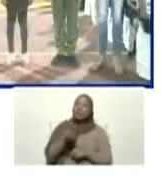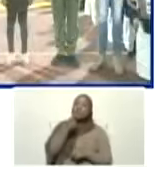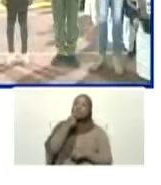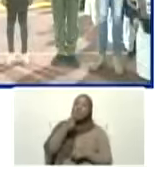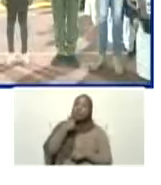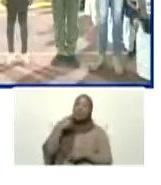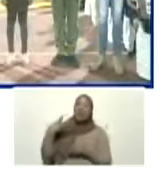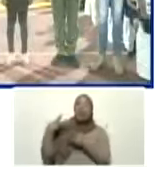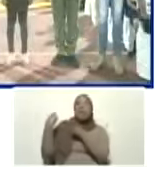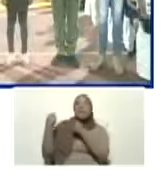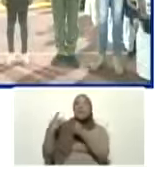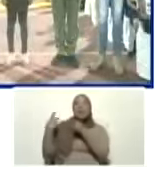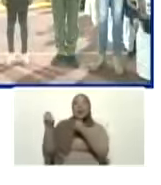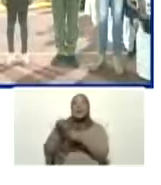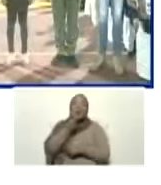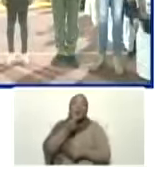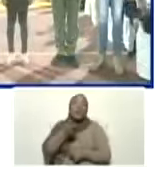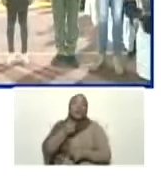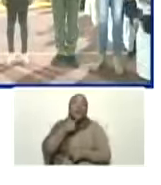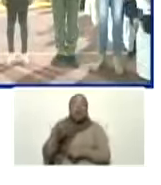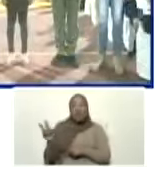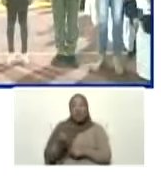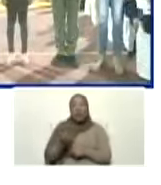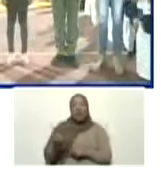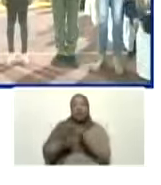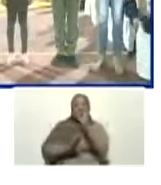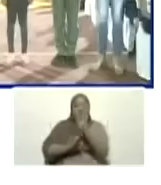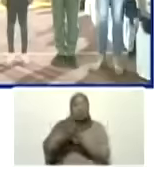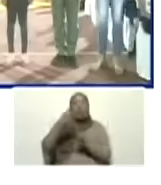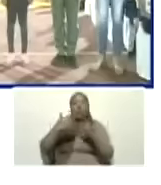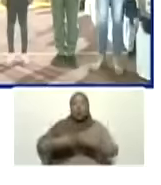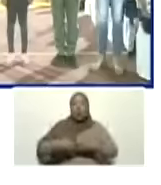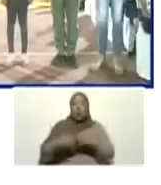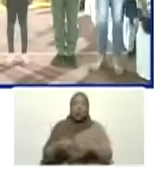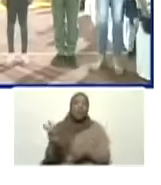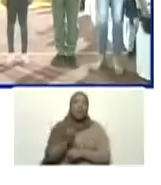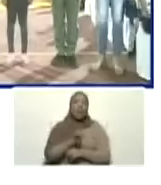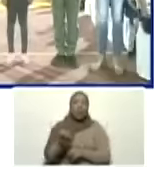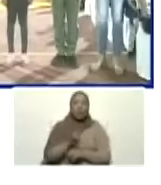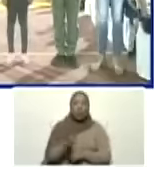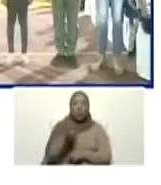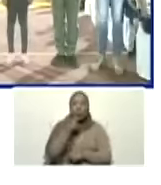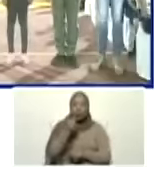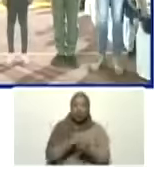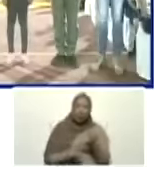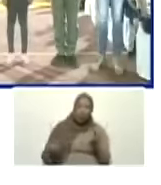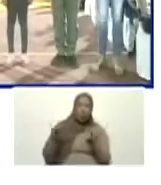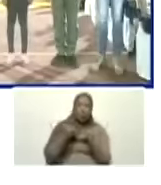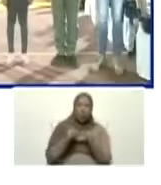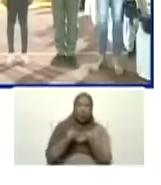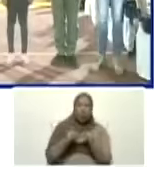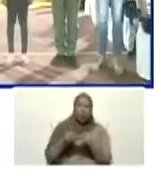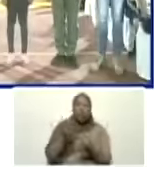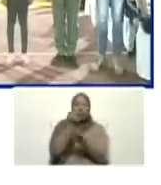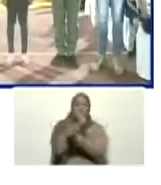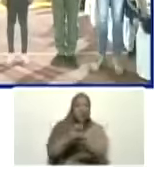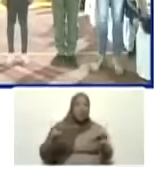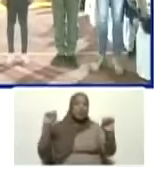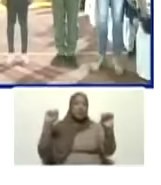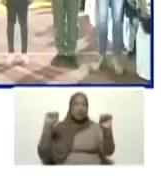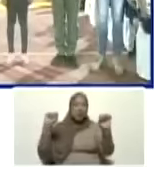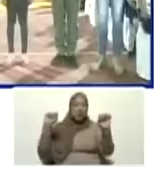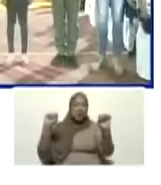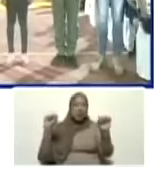la esperanza renovada. Viene la Venezuela potencia. Viene la Venezuela de iguales, de dignidad.